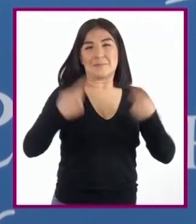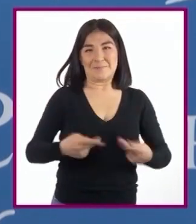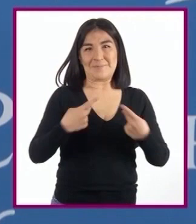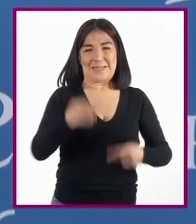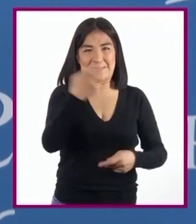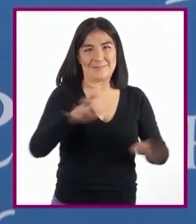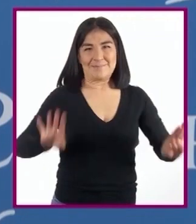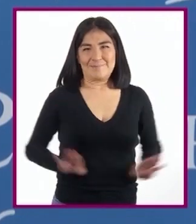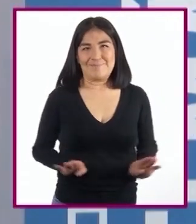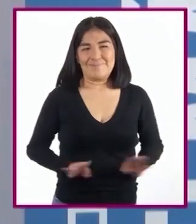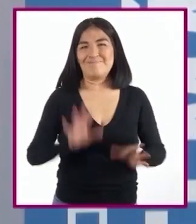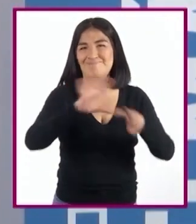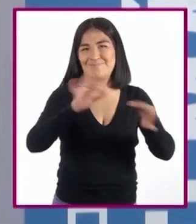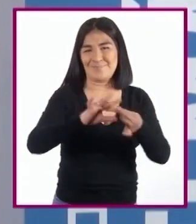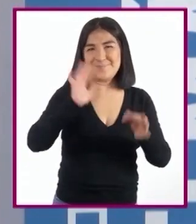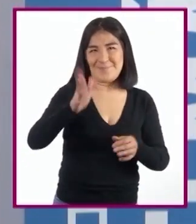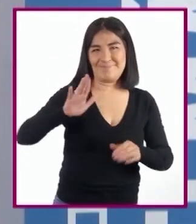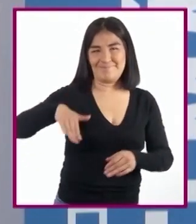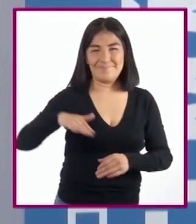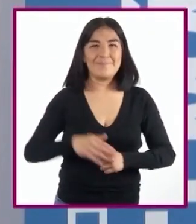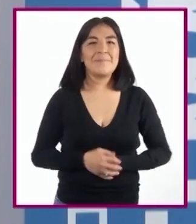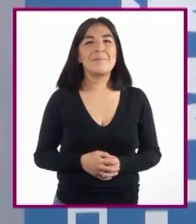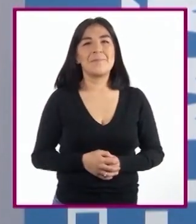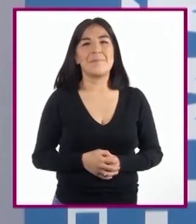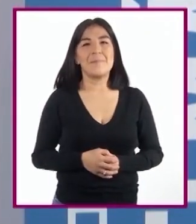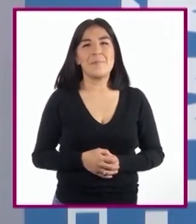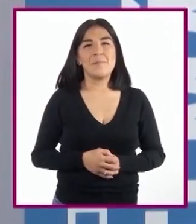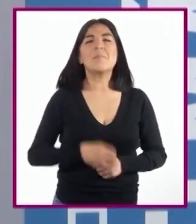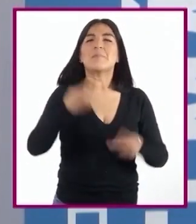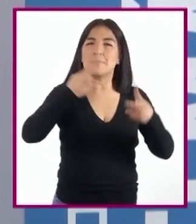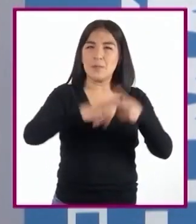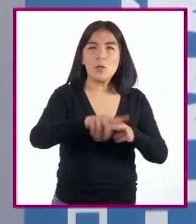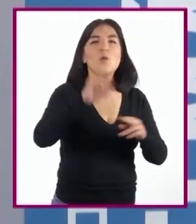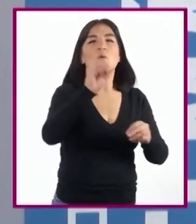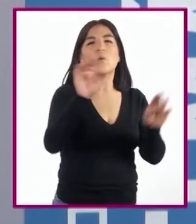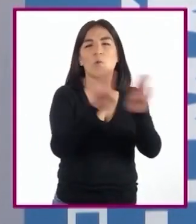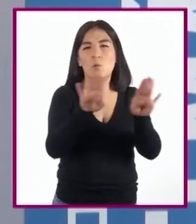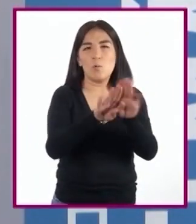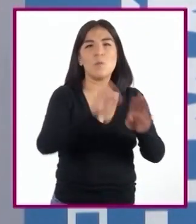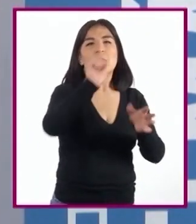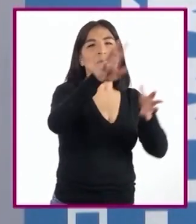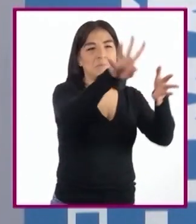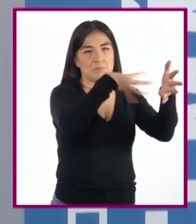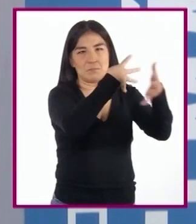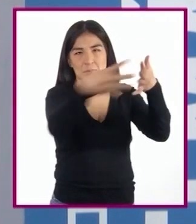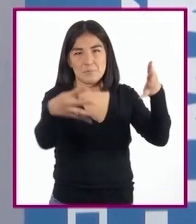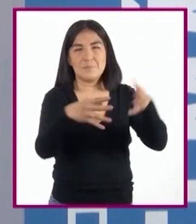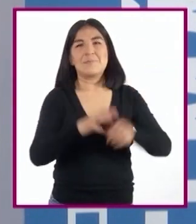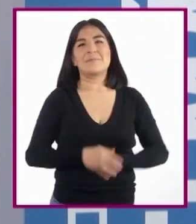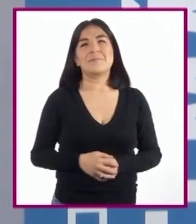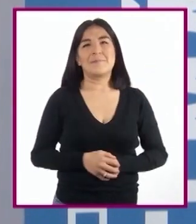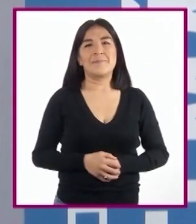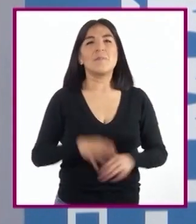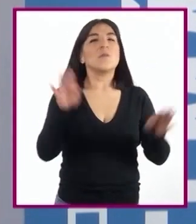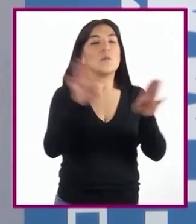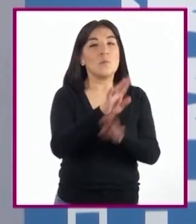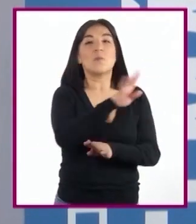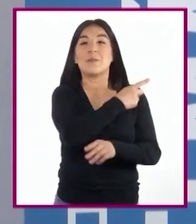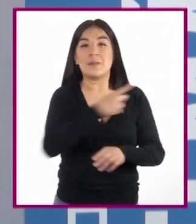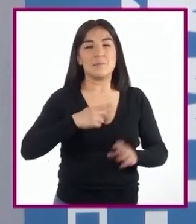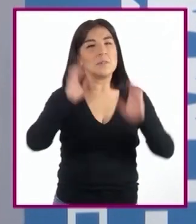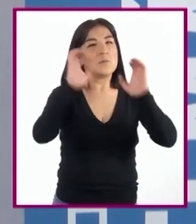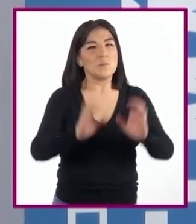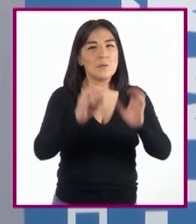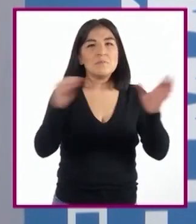estas características? Iniciemos ordenando la información del problema en una tabla, teniendo cuidado de